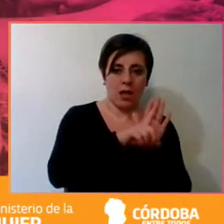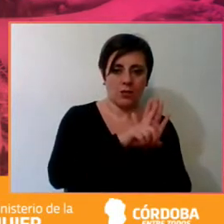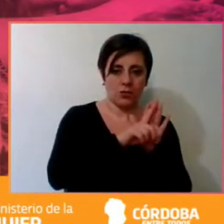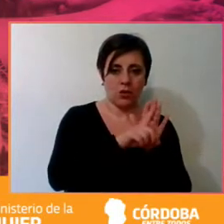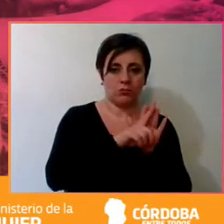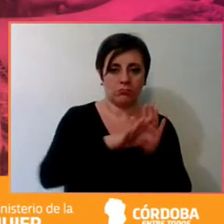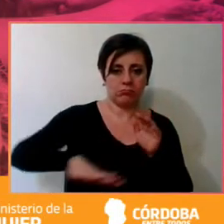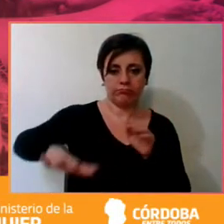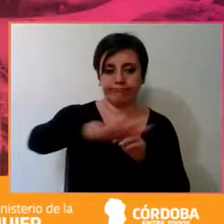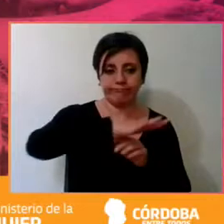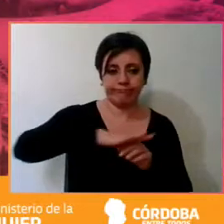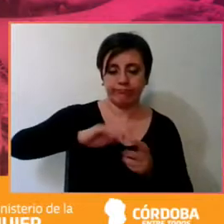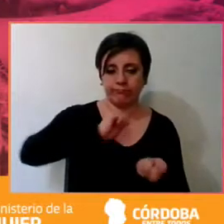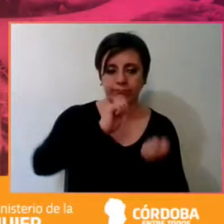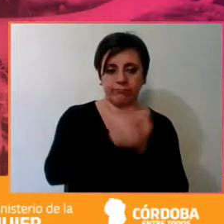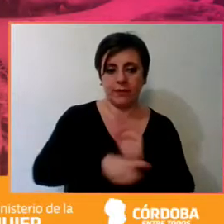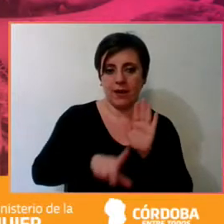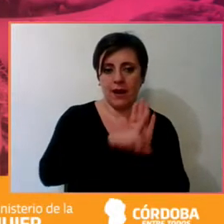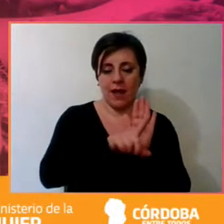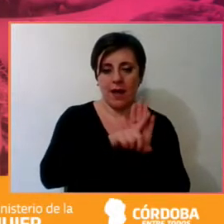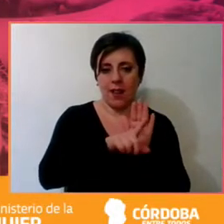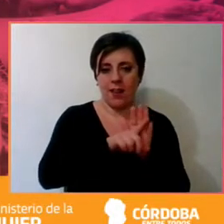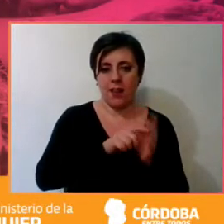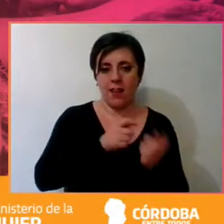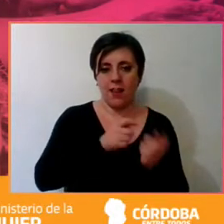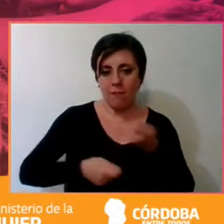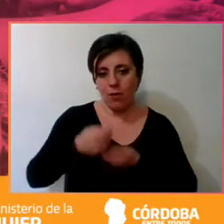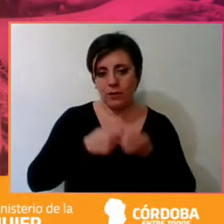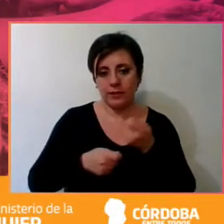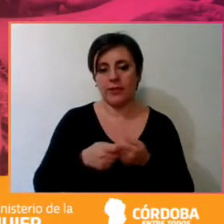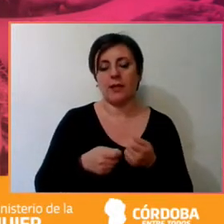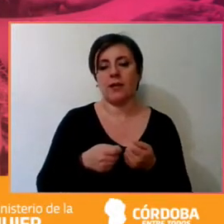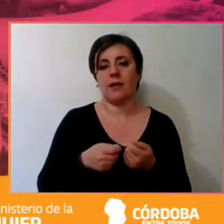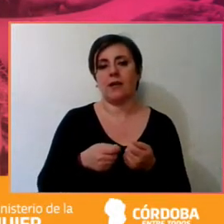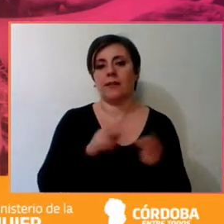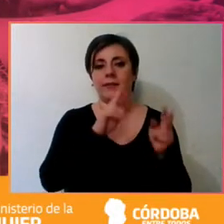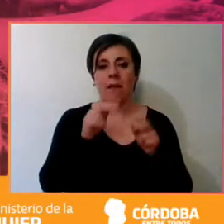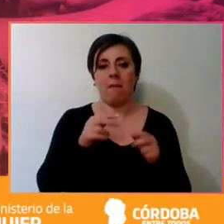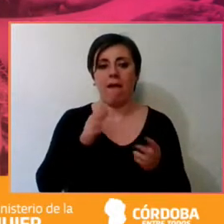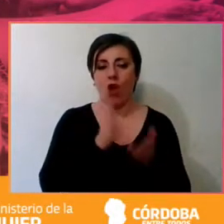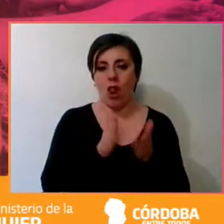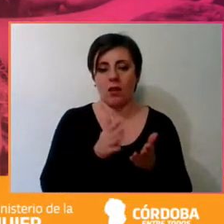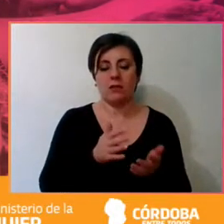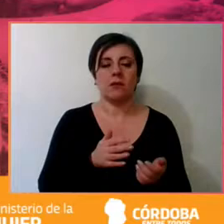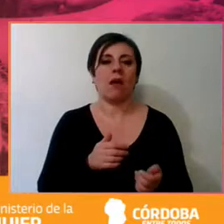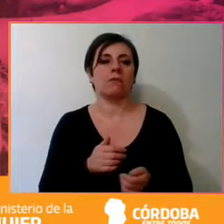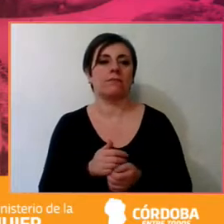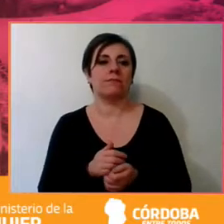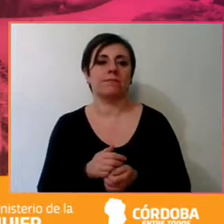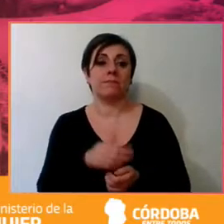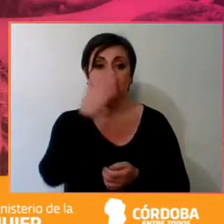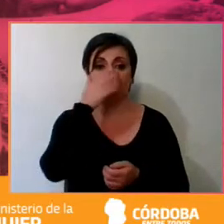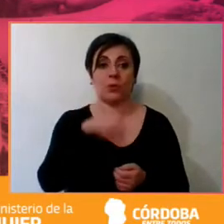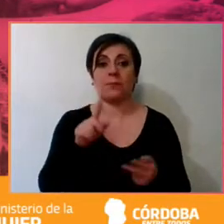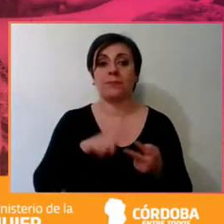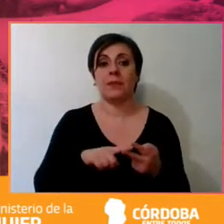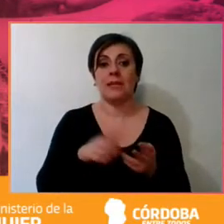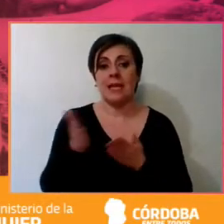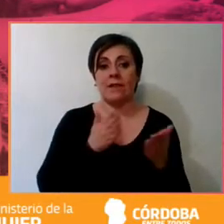torno a reformas políticas y legales en torno al tema de la violencia. Luego, los servicios